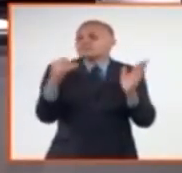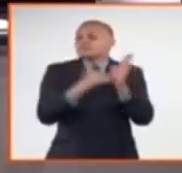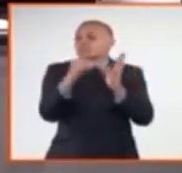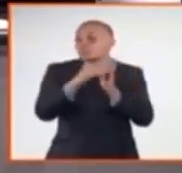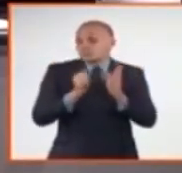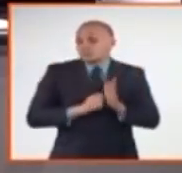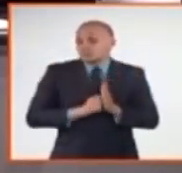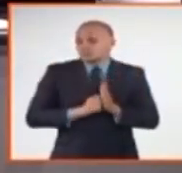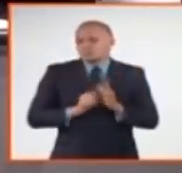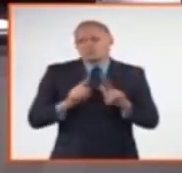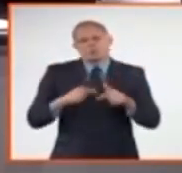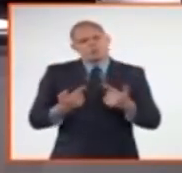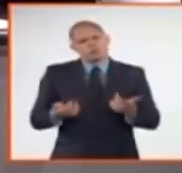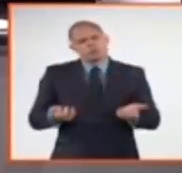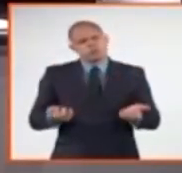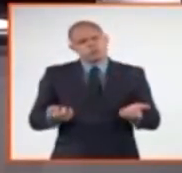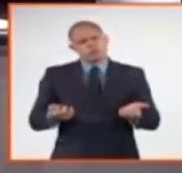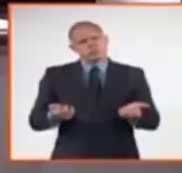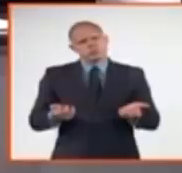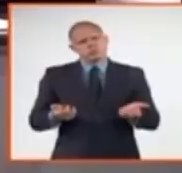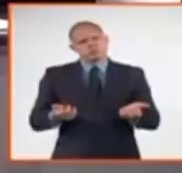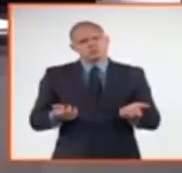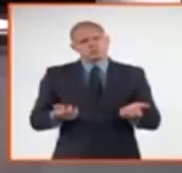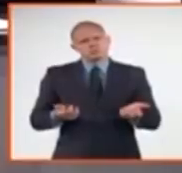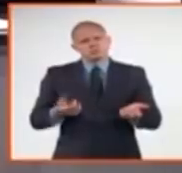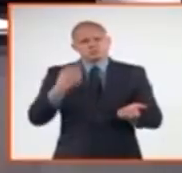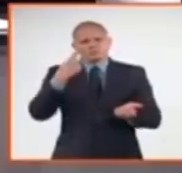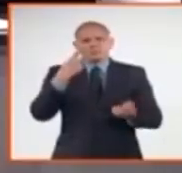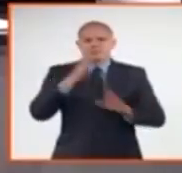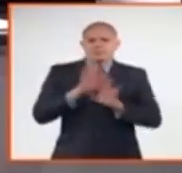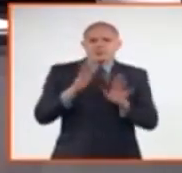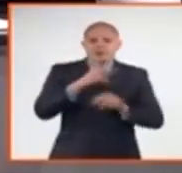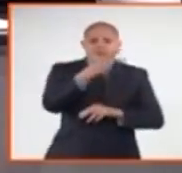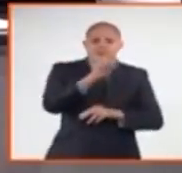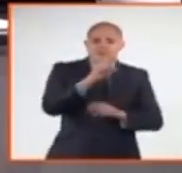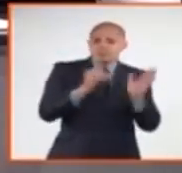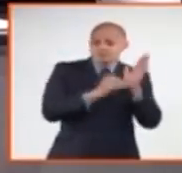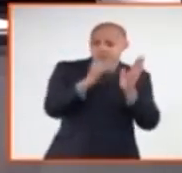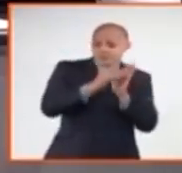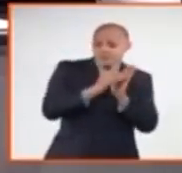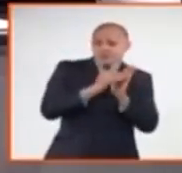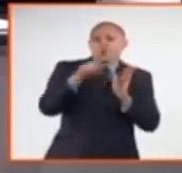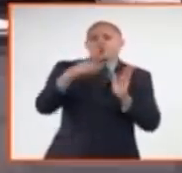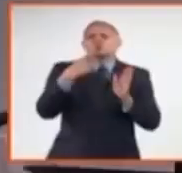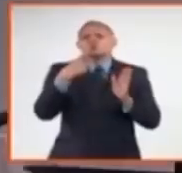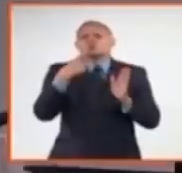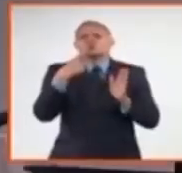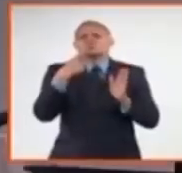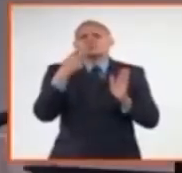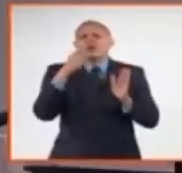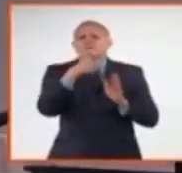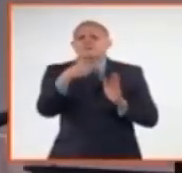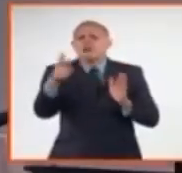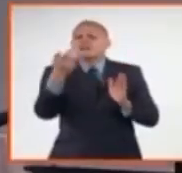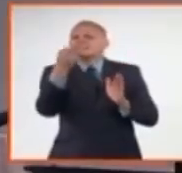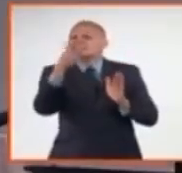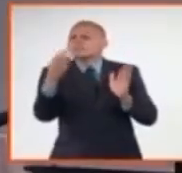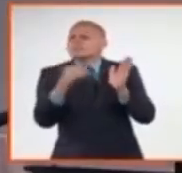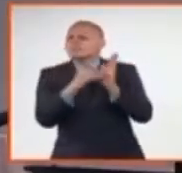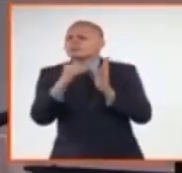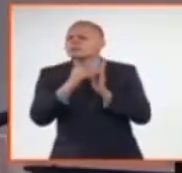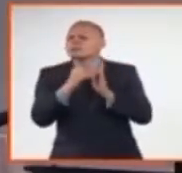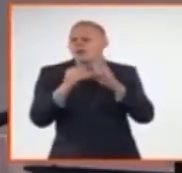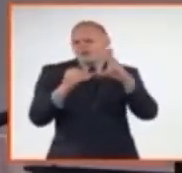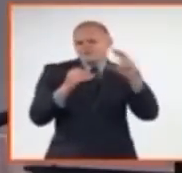entre ellas han puesto y las que y las que se han producido muy buena pregunta porque es una pregunta que nos hacen incluso